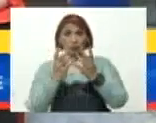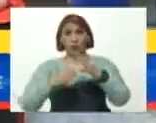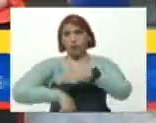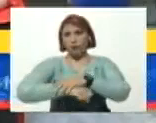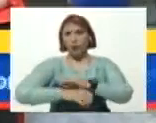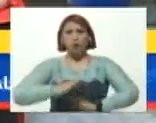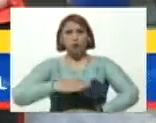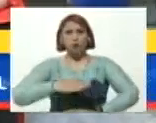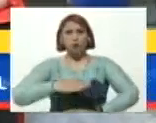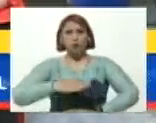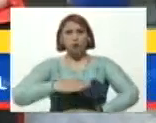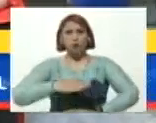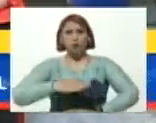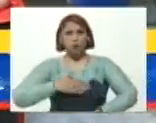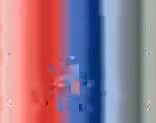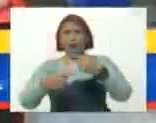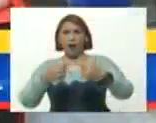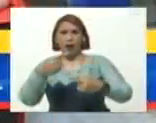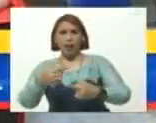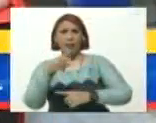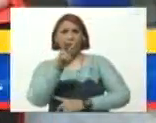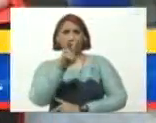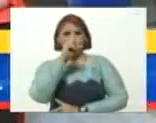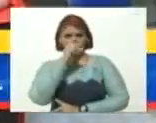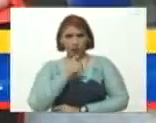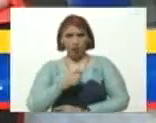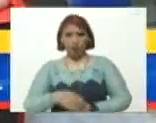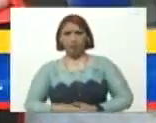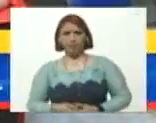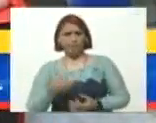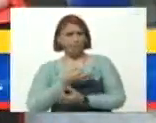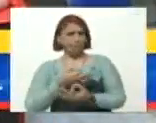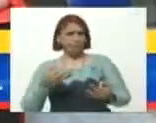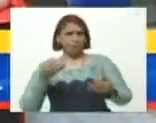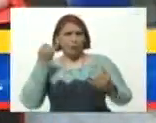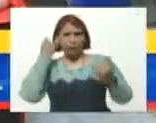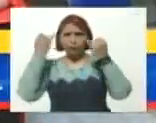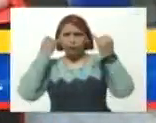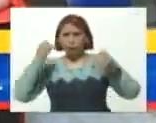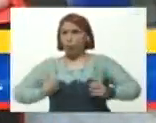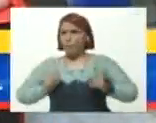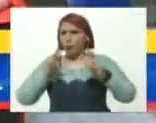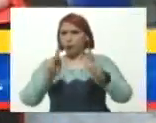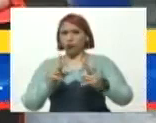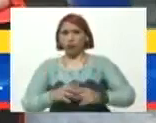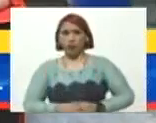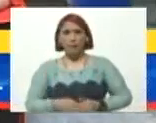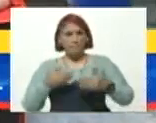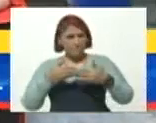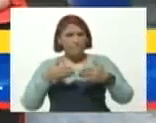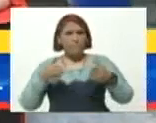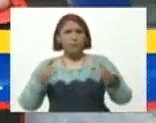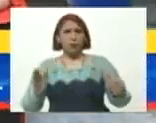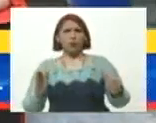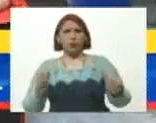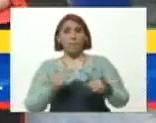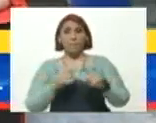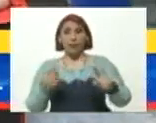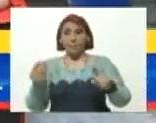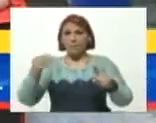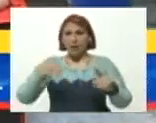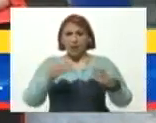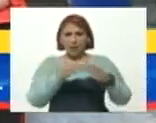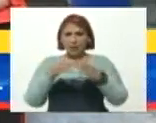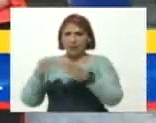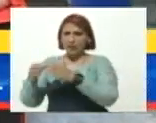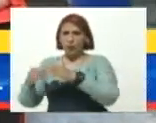pueda jugarse cada año. Es una tremenda oportunidad, que se abran las compuertas para que más equipos